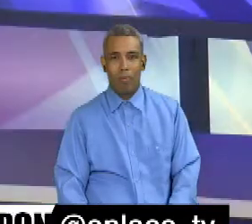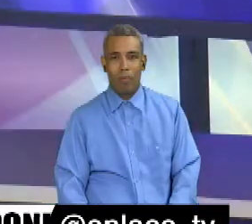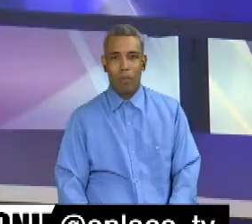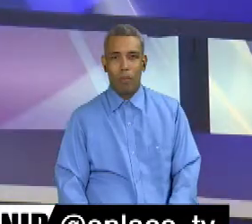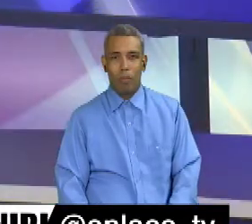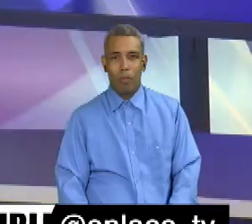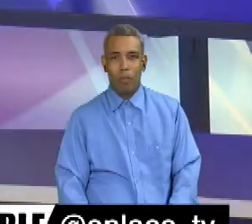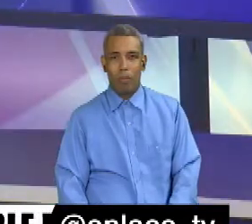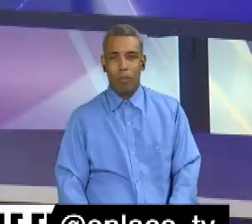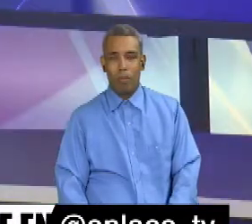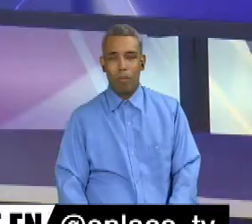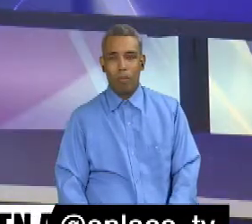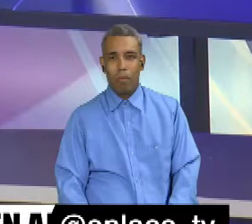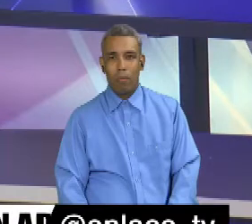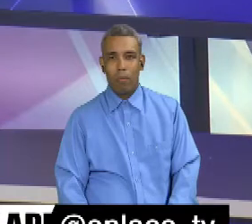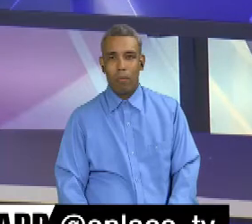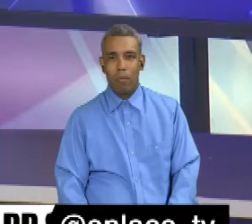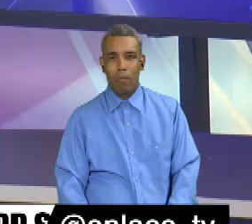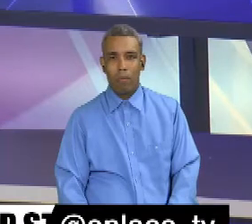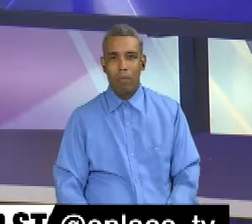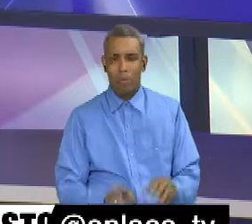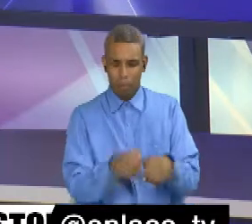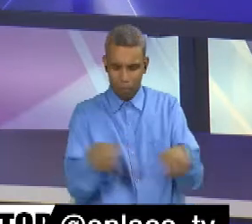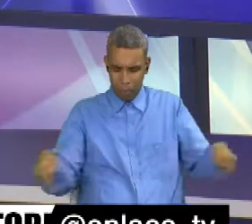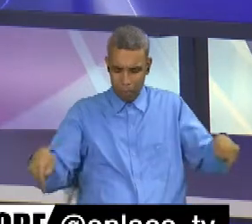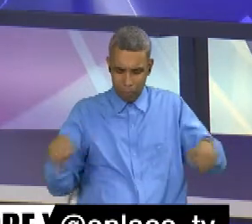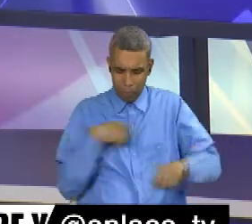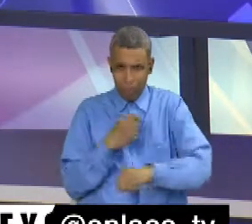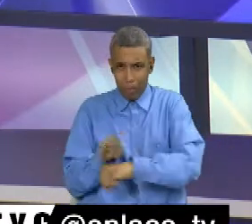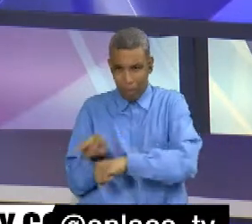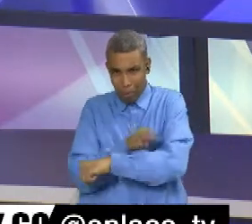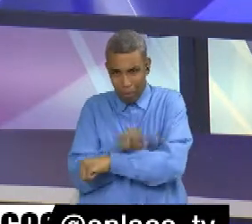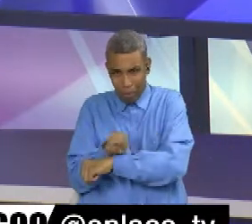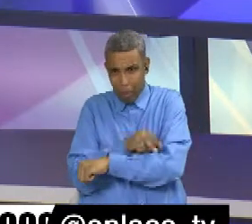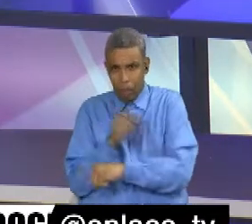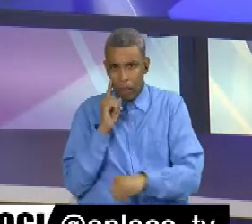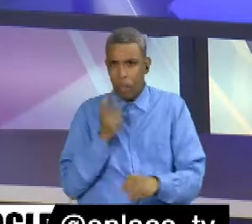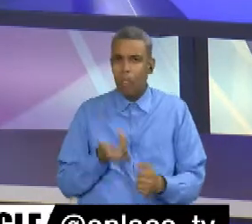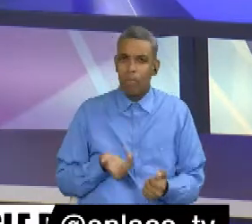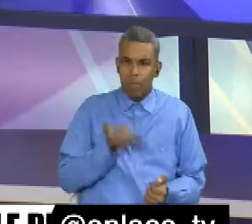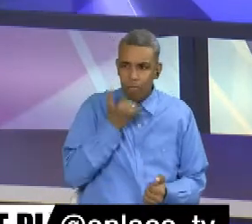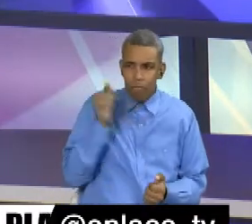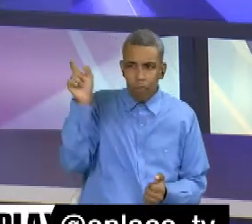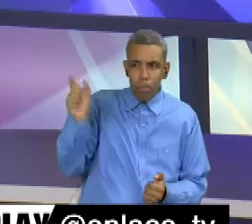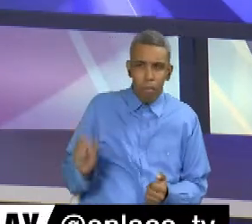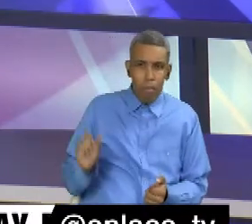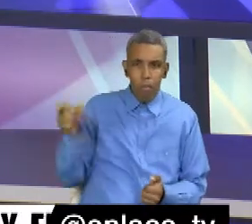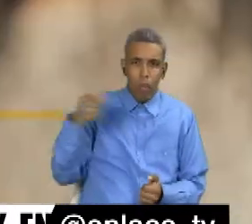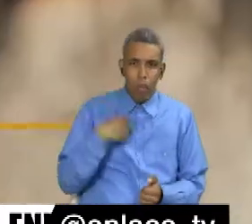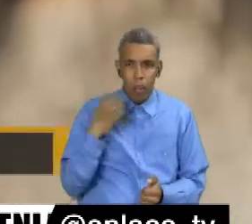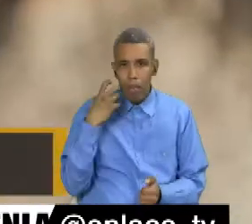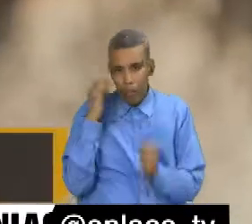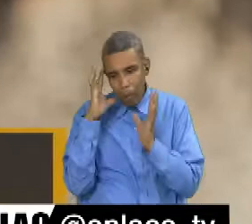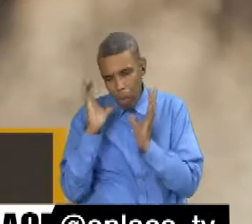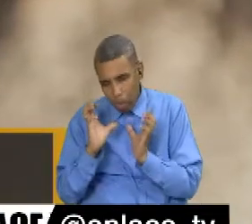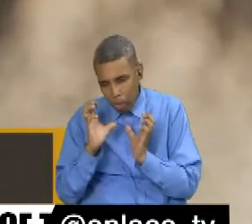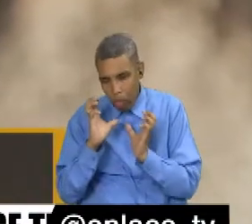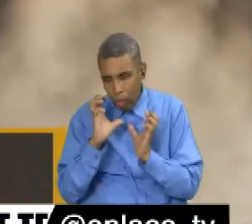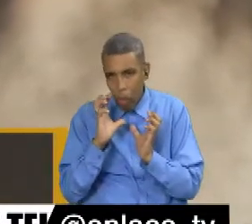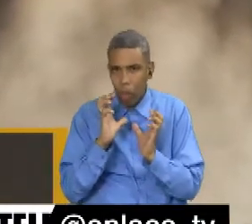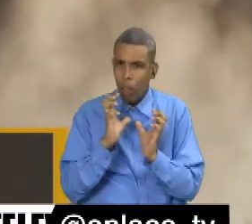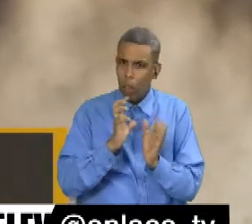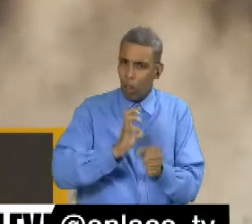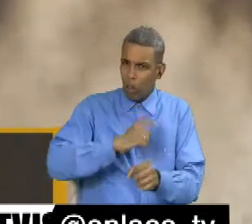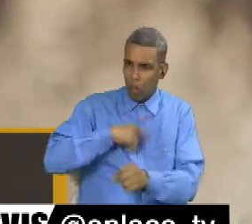La personería municipal atendió un presunto caso de falta de atención médica para un paciente en estado crítico. Jenis Caicedo,